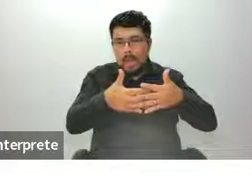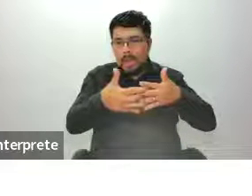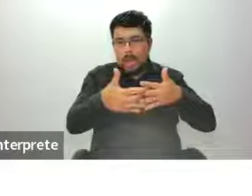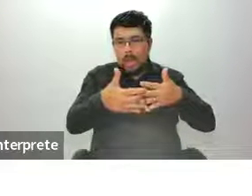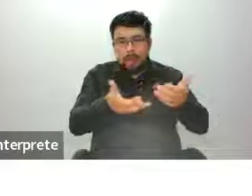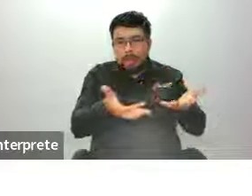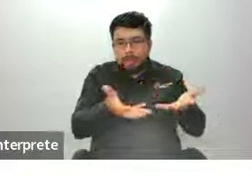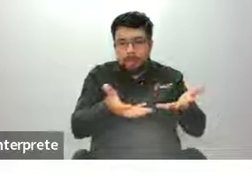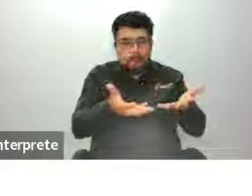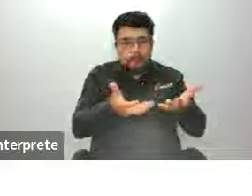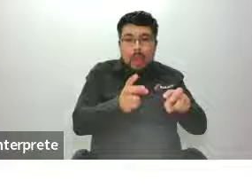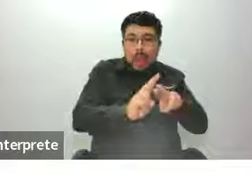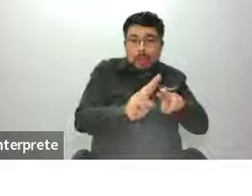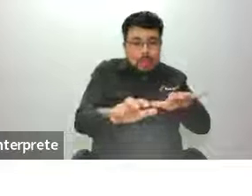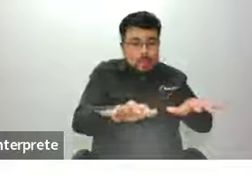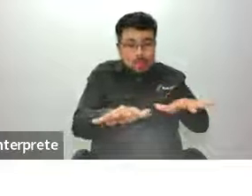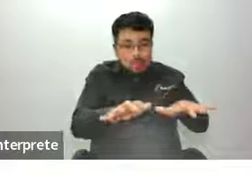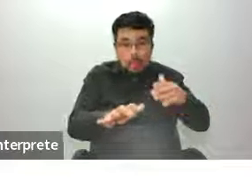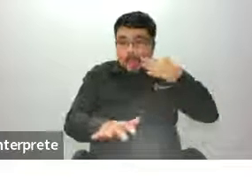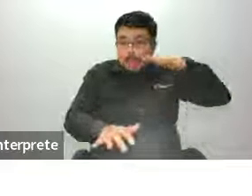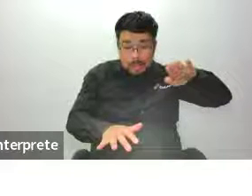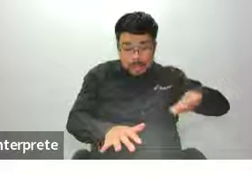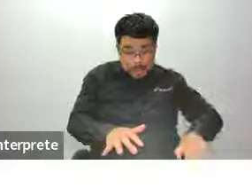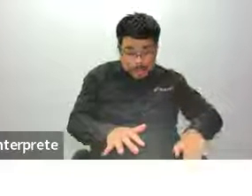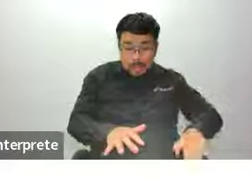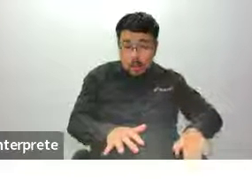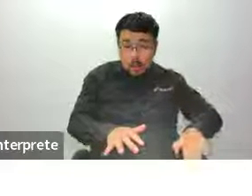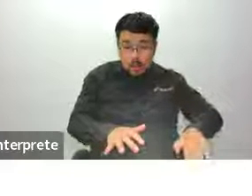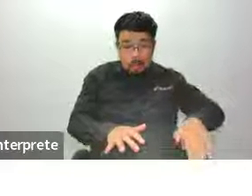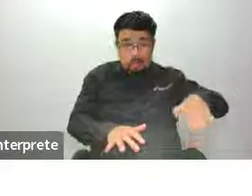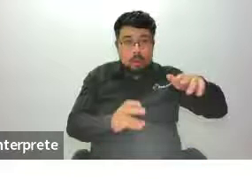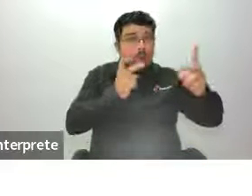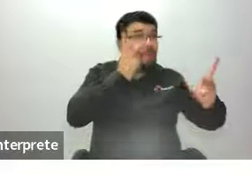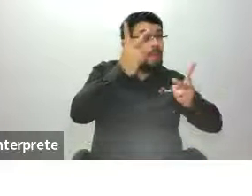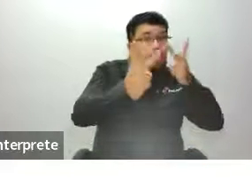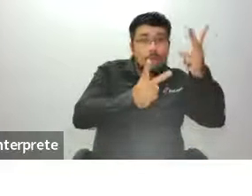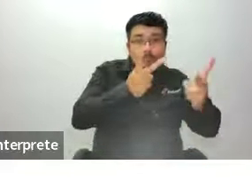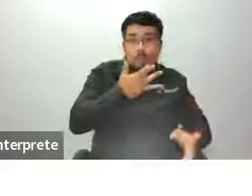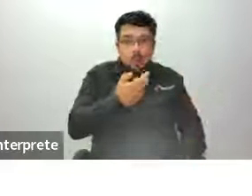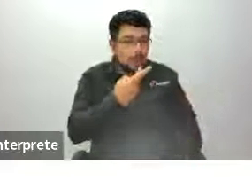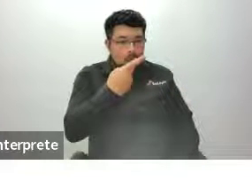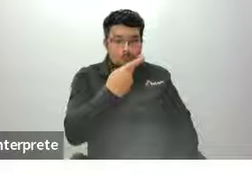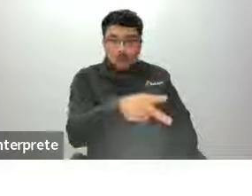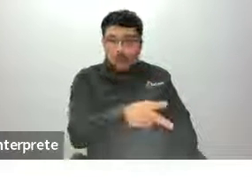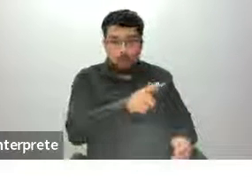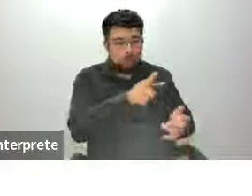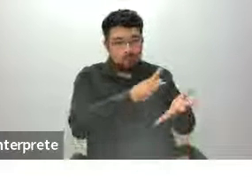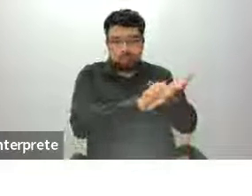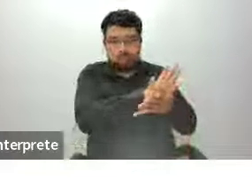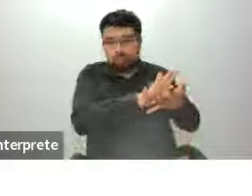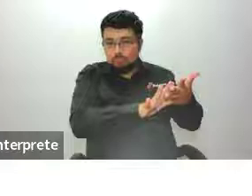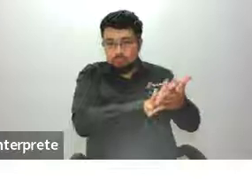visuales y espaciales tempranamente porque son propios de sus competencias